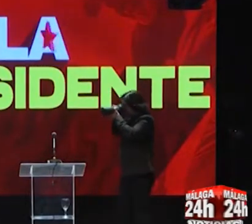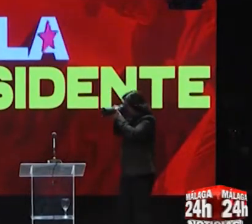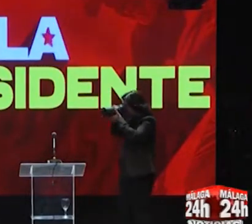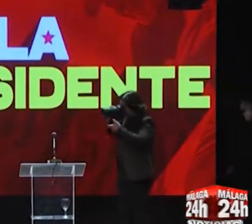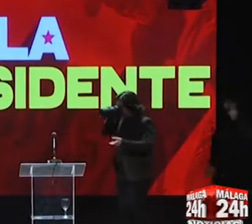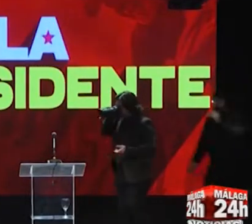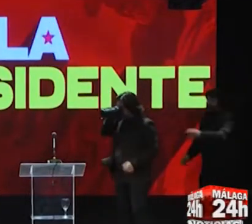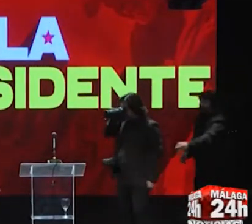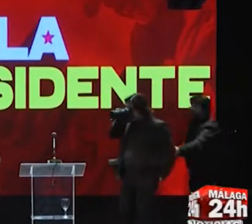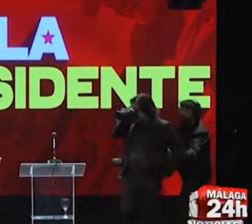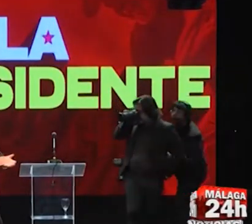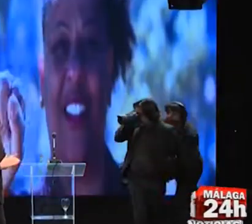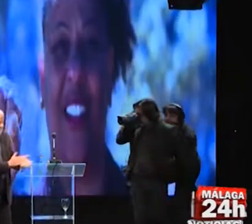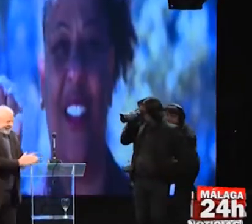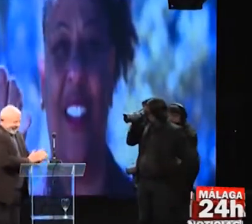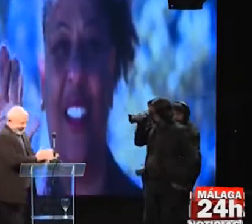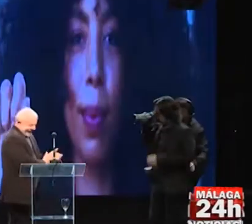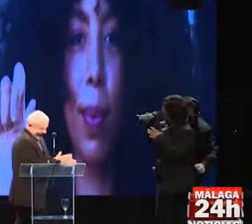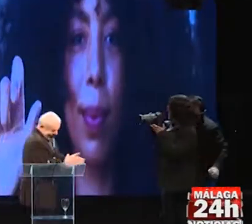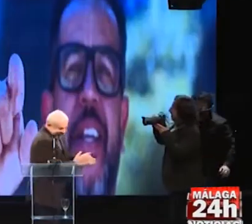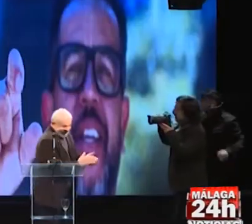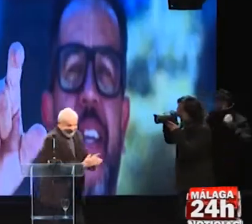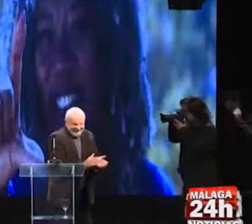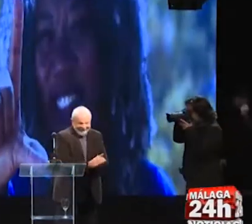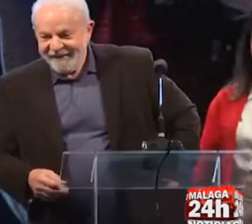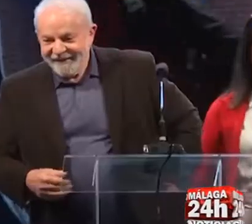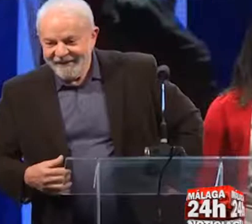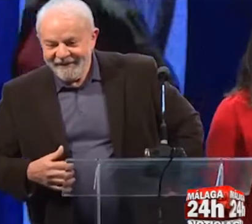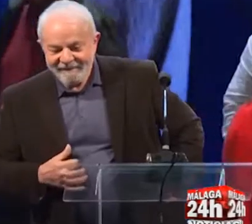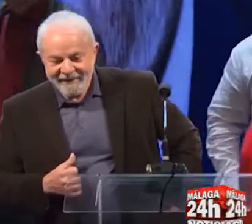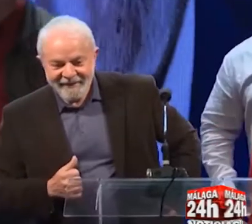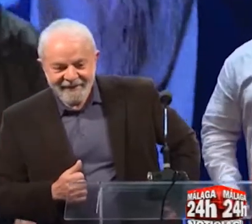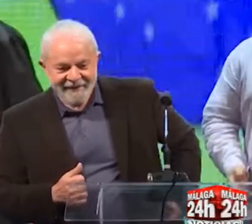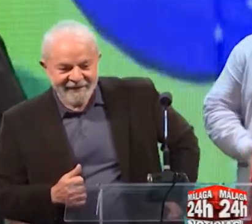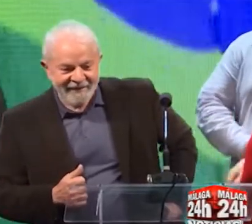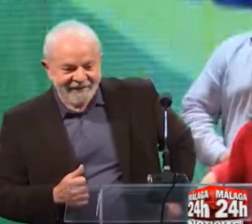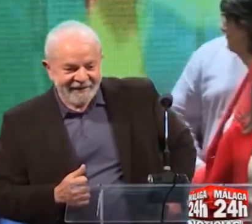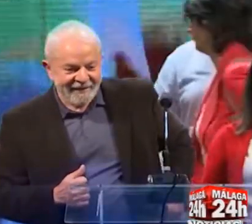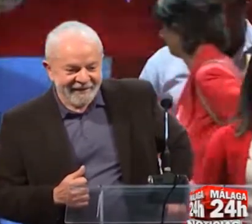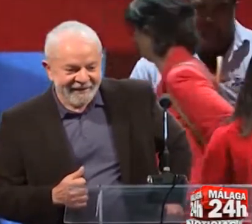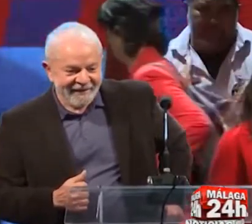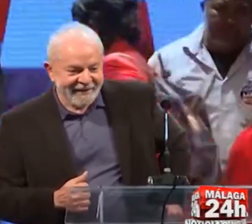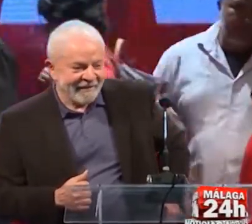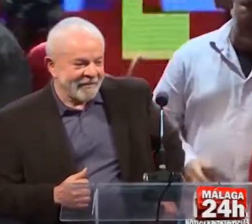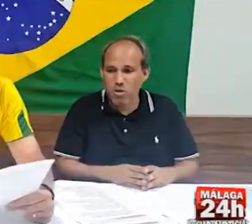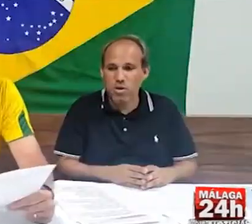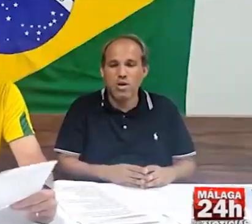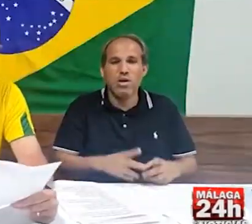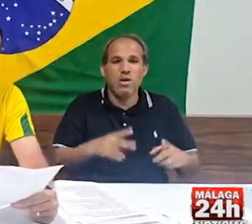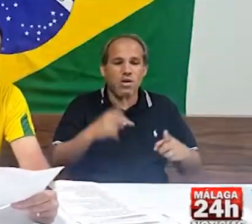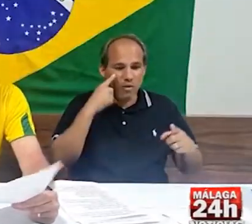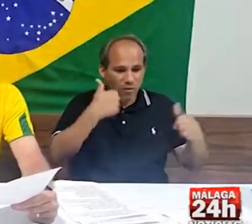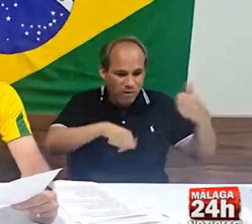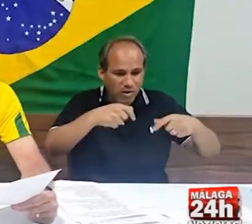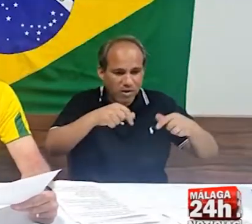en contacto este lunes por la tarde con el ministro de la casa civil Ciro nogueira a petición propia quien de inmediato se mostró dispuesto a